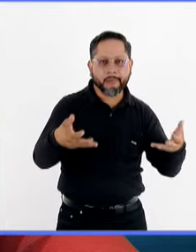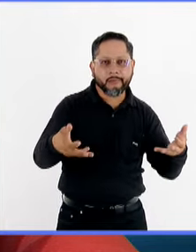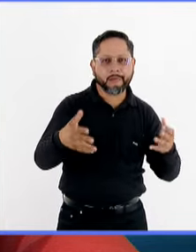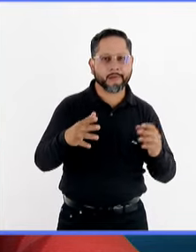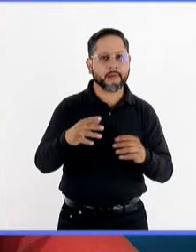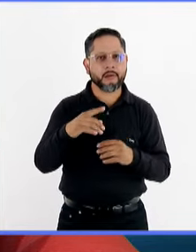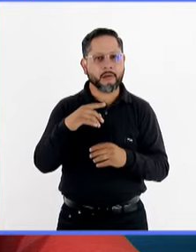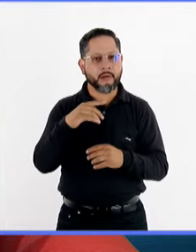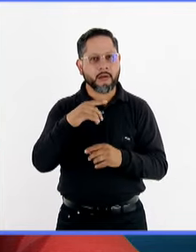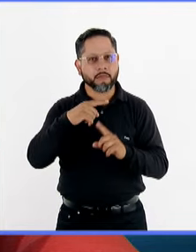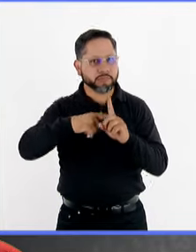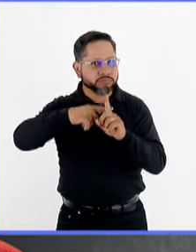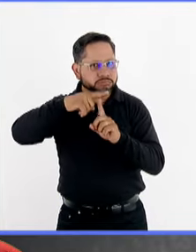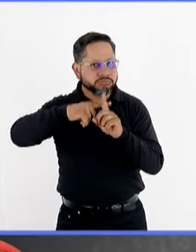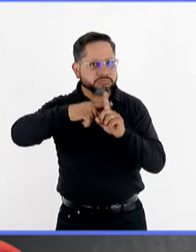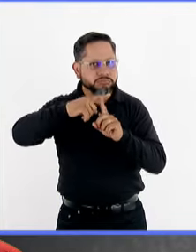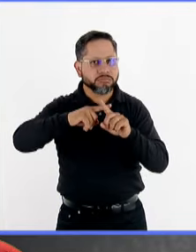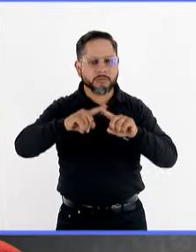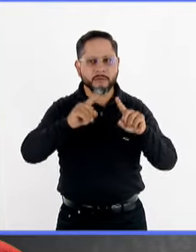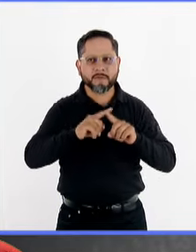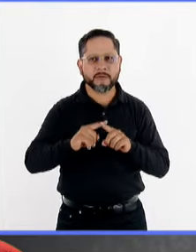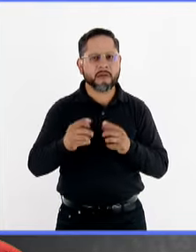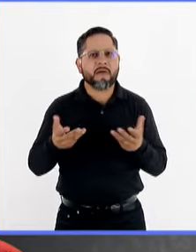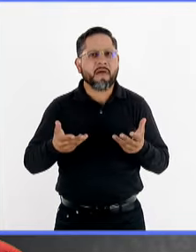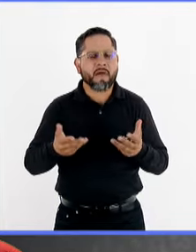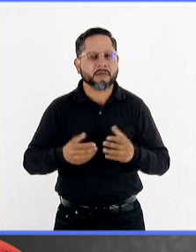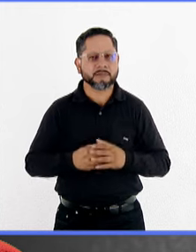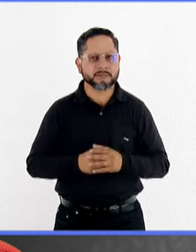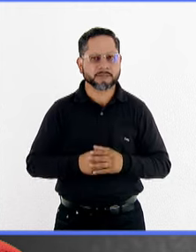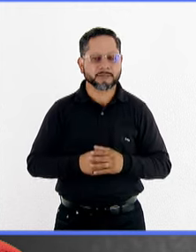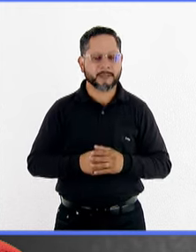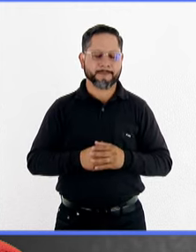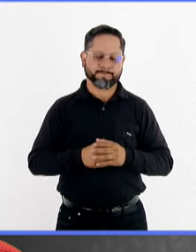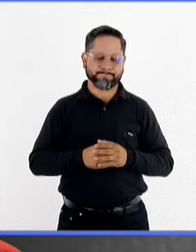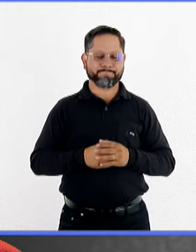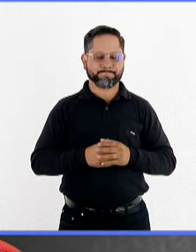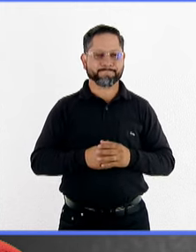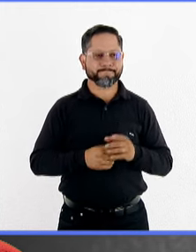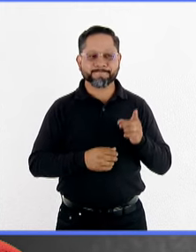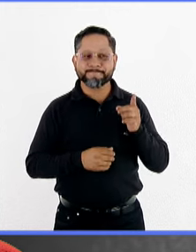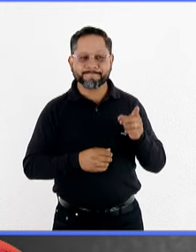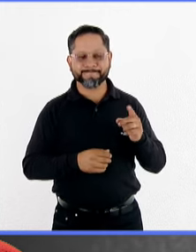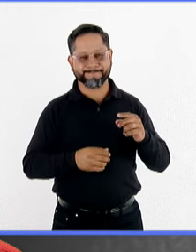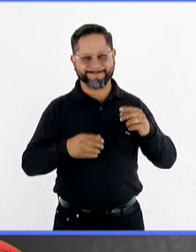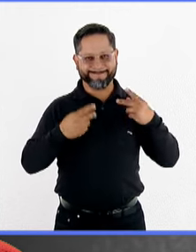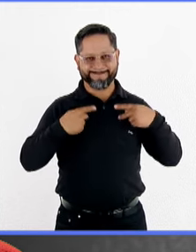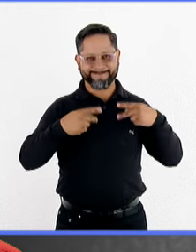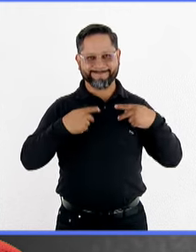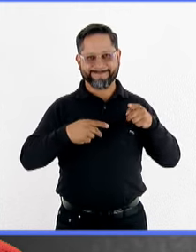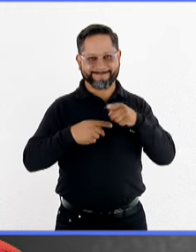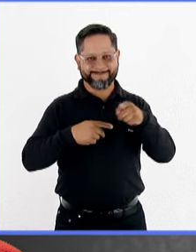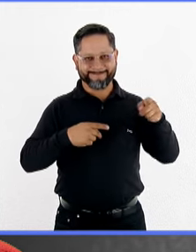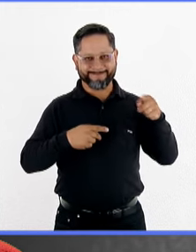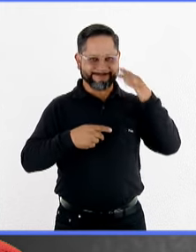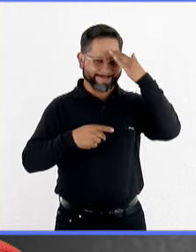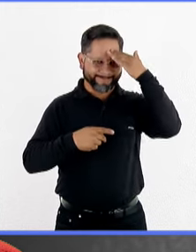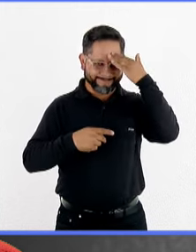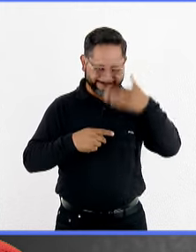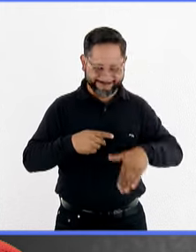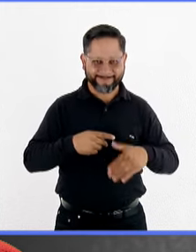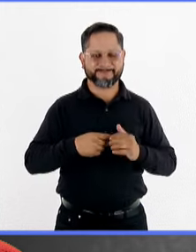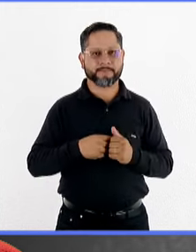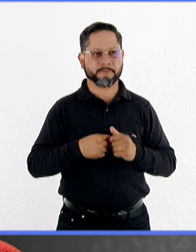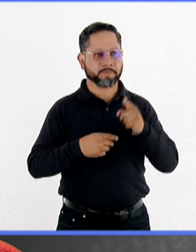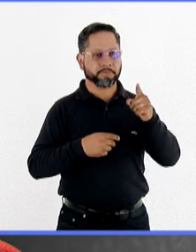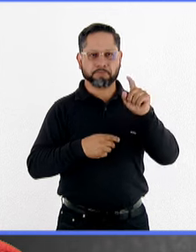ambientes, temperaturas? Lo que hacemos es que en nuestro personal también están, por ejemplo, un fitopatólogo.